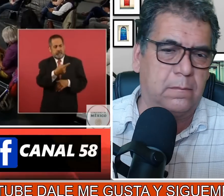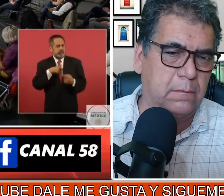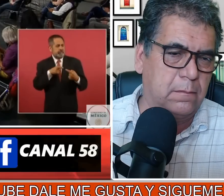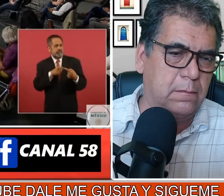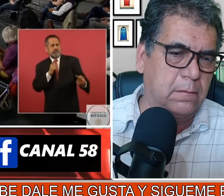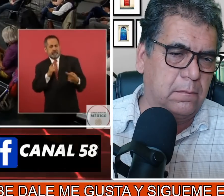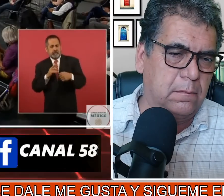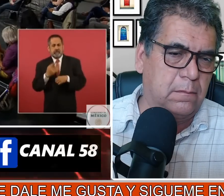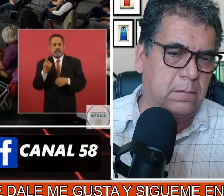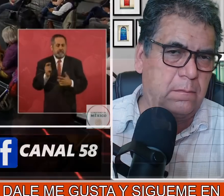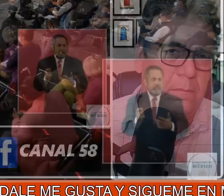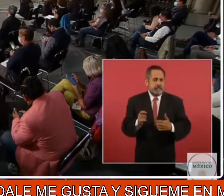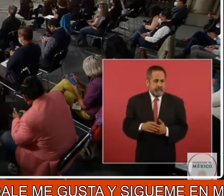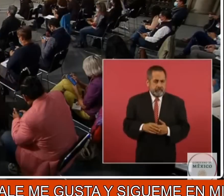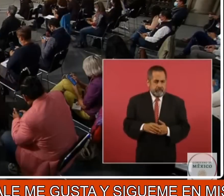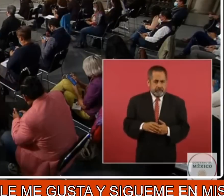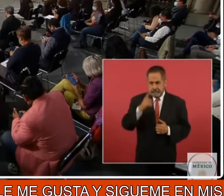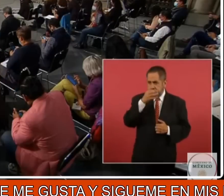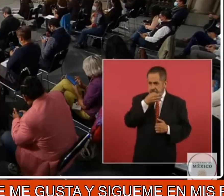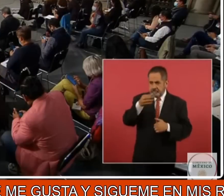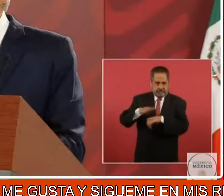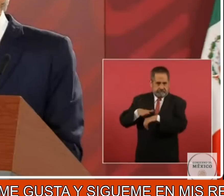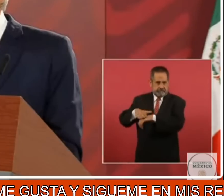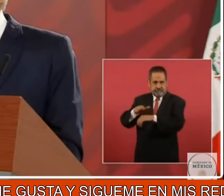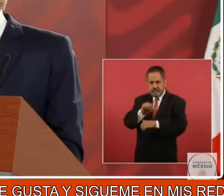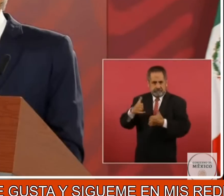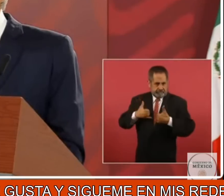diferencias? Y eso también para los jóvenes,